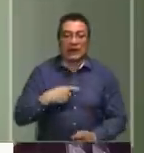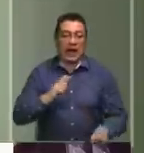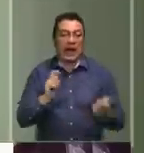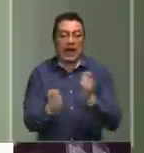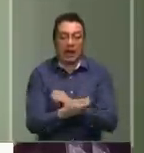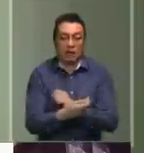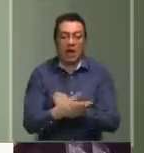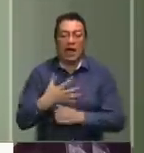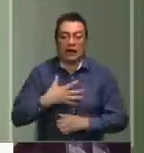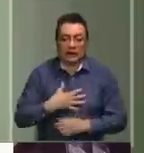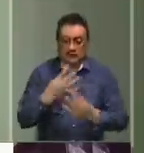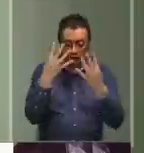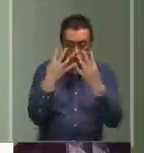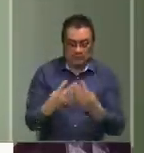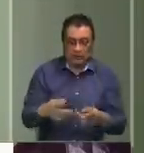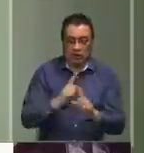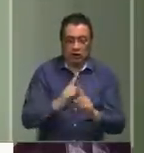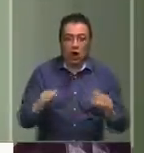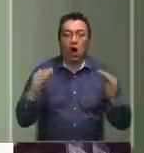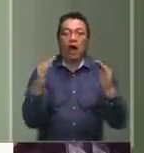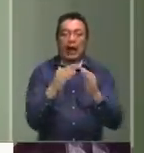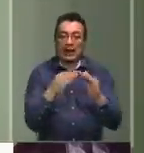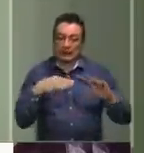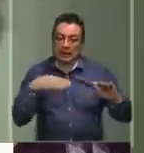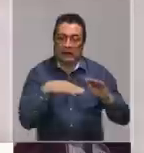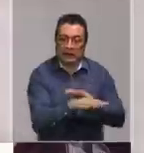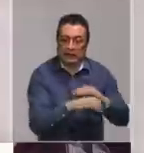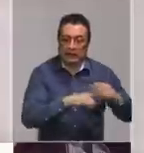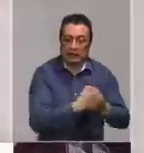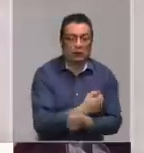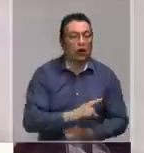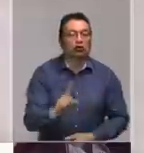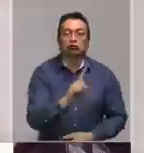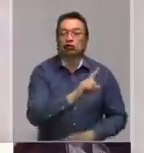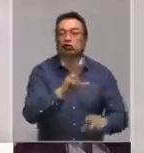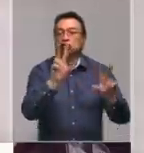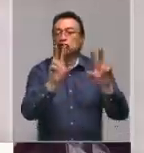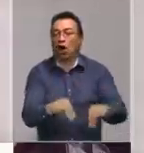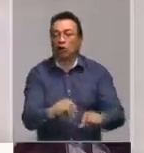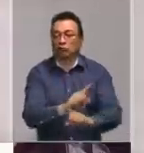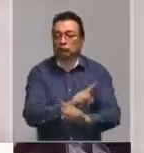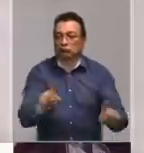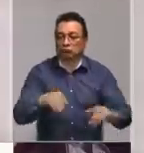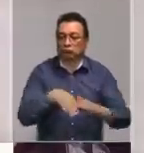que dejara el penal para quedar con arresto domiciliario, pero no fue posible.